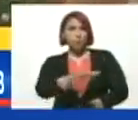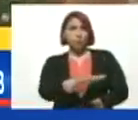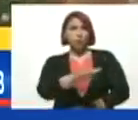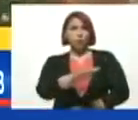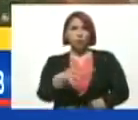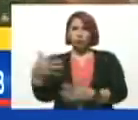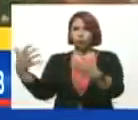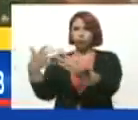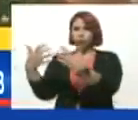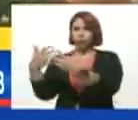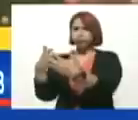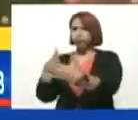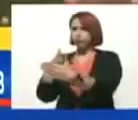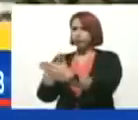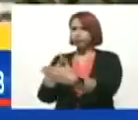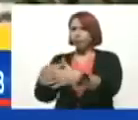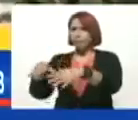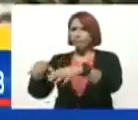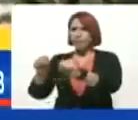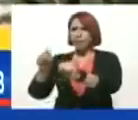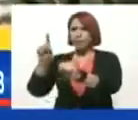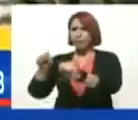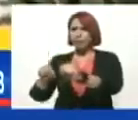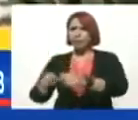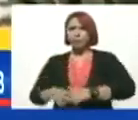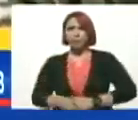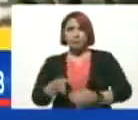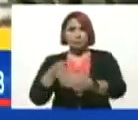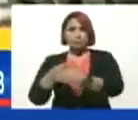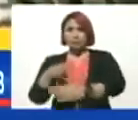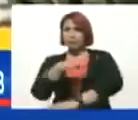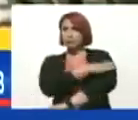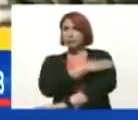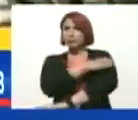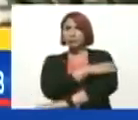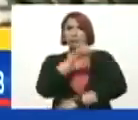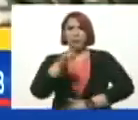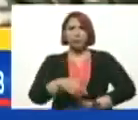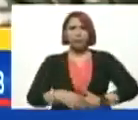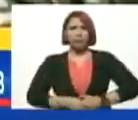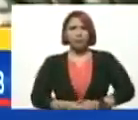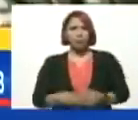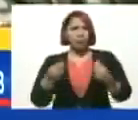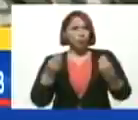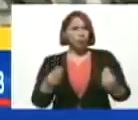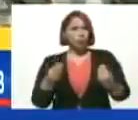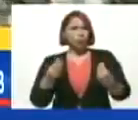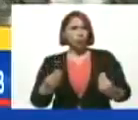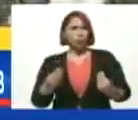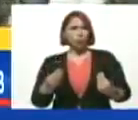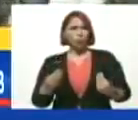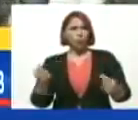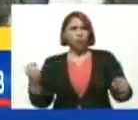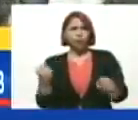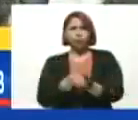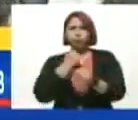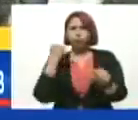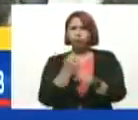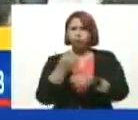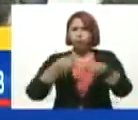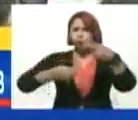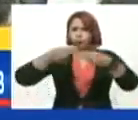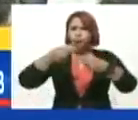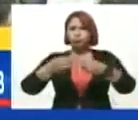antiimperialista, antioligárquica. ¿Cuánto contribuyó en la construcción de la